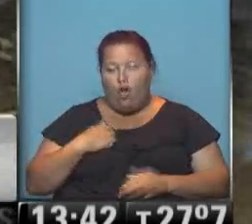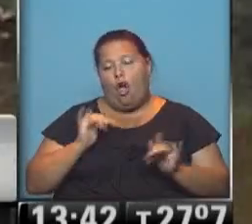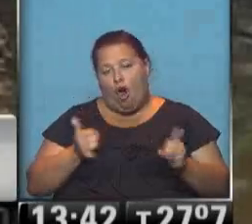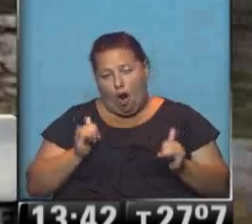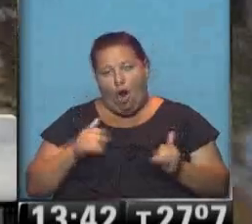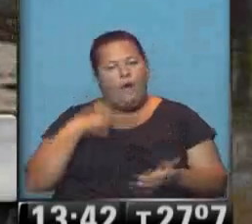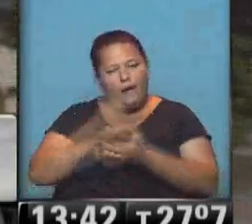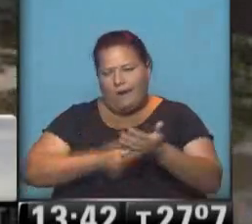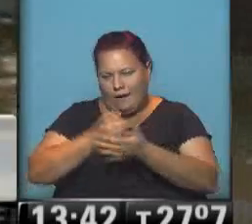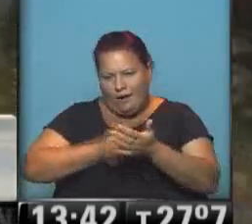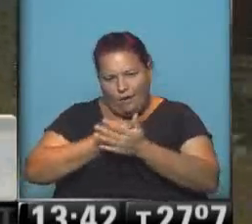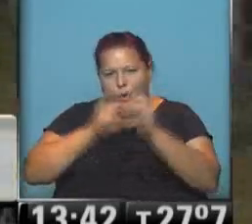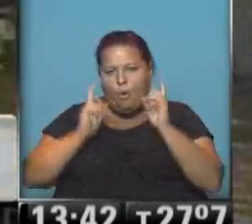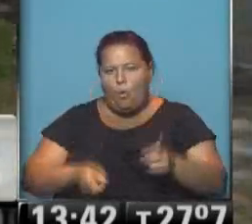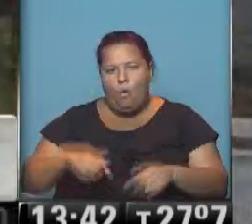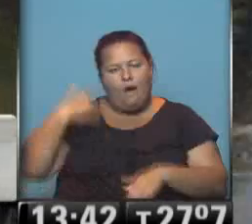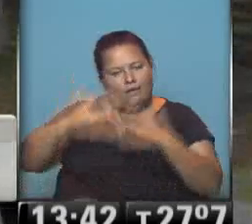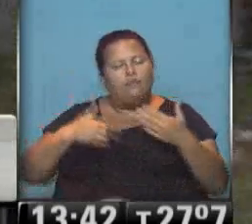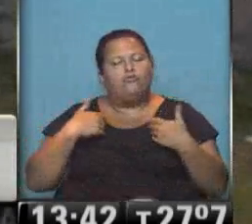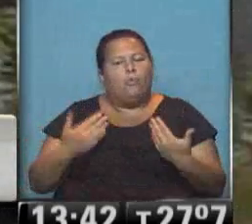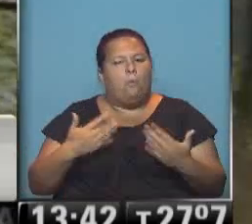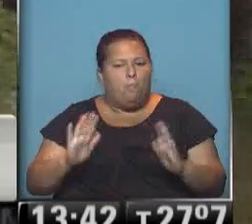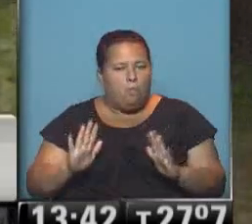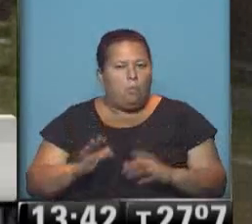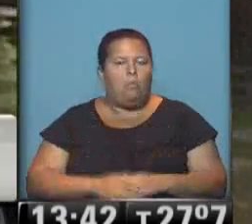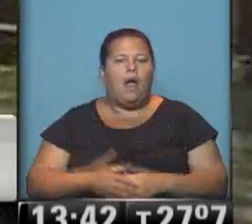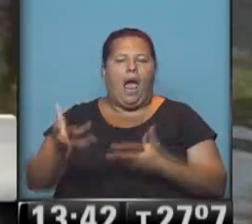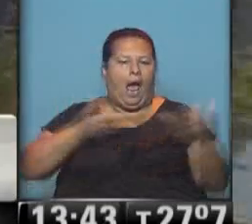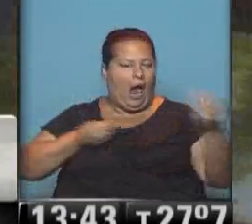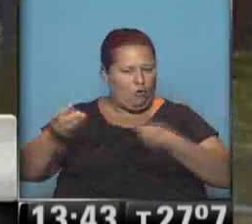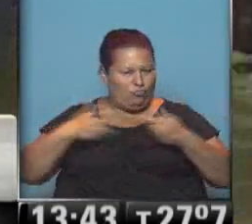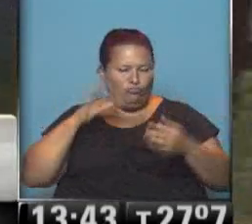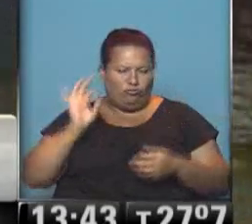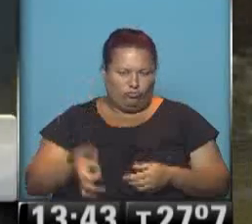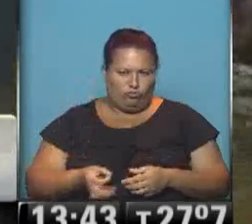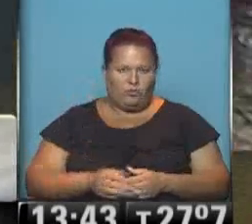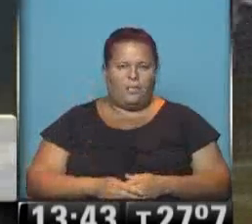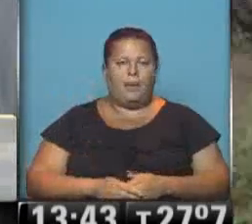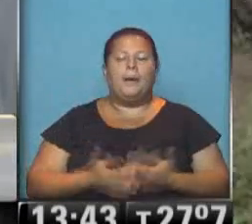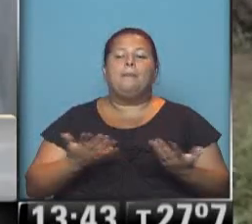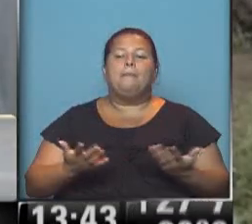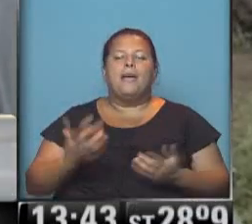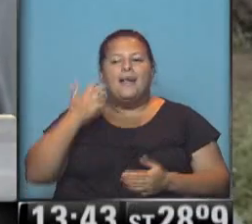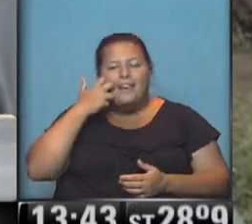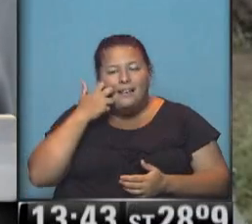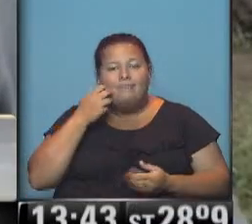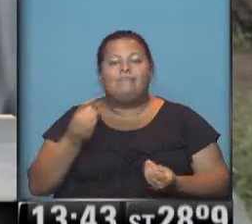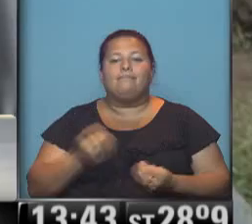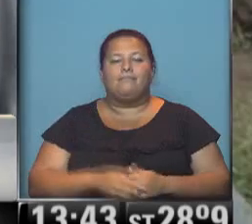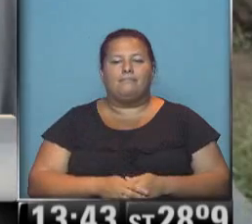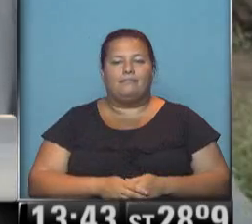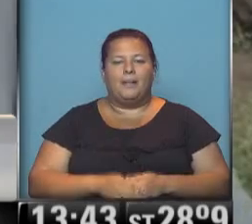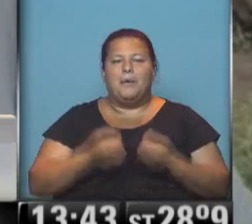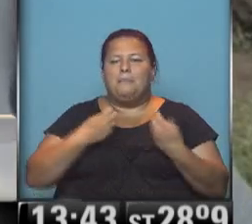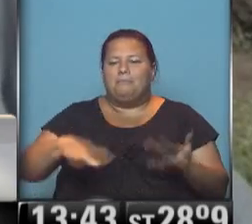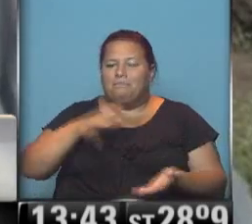joven y la voy a seguir peleando la voy a seguir luchando y sé que voy a tener ayuda de los demás también pero la gente grande que